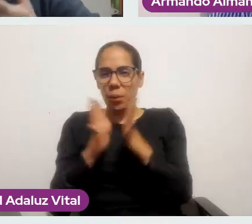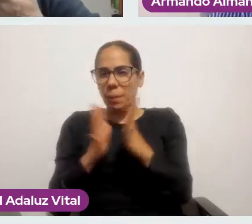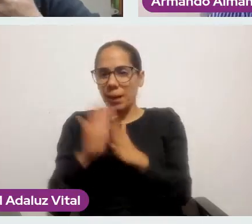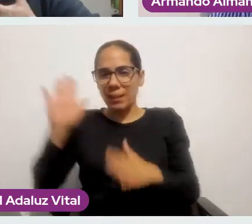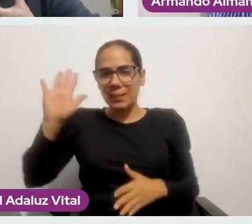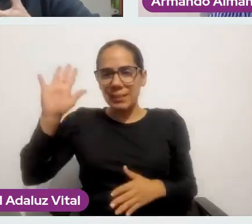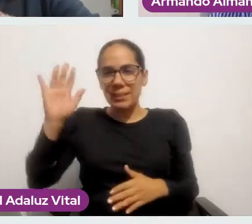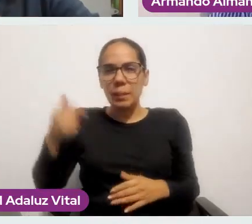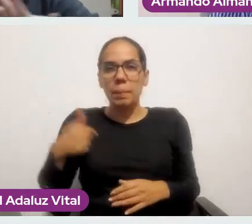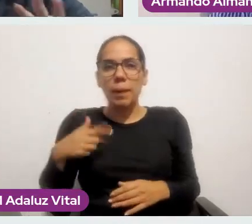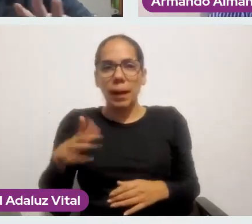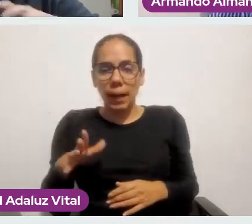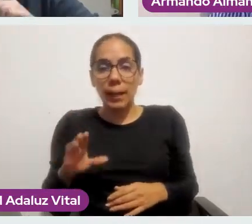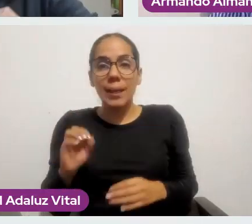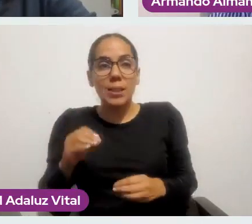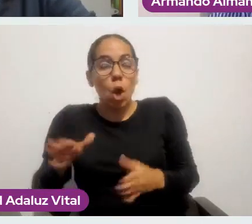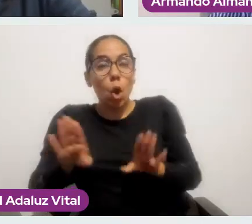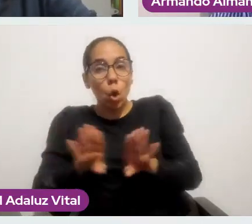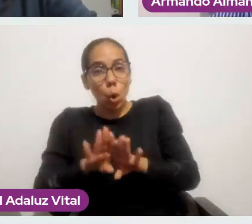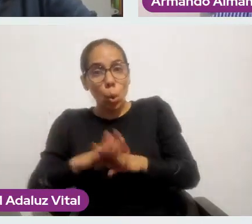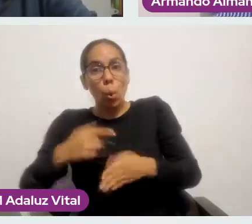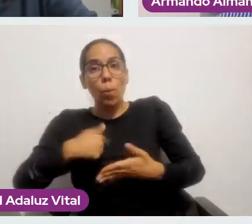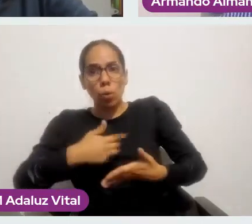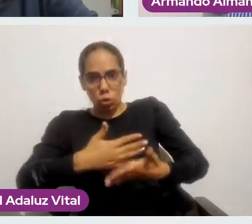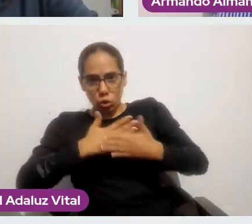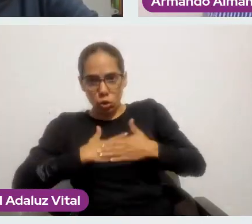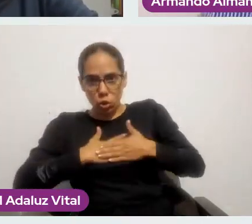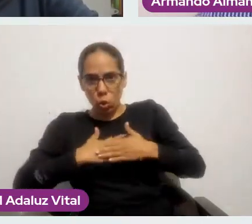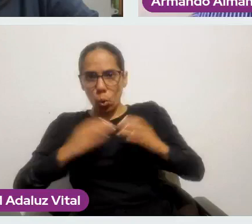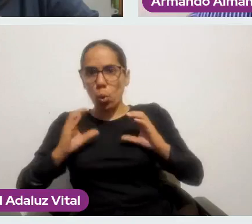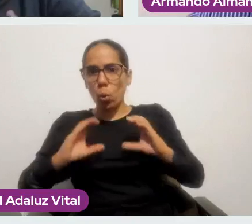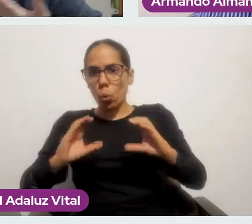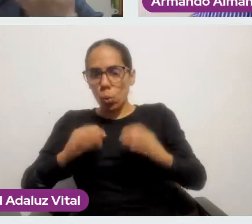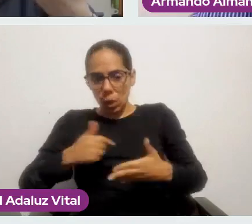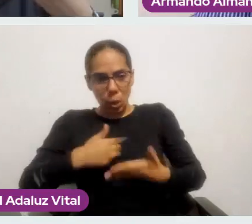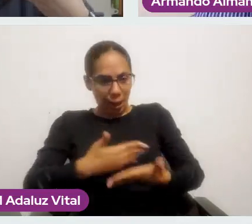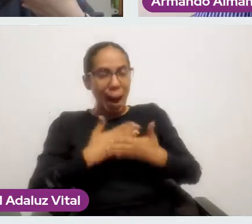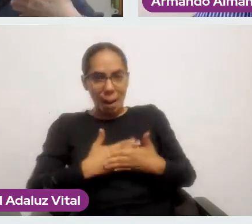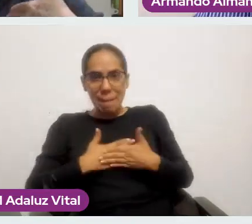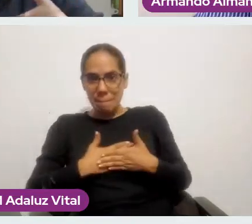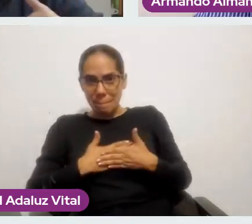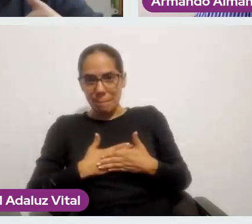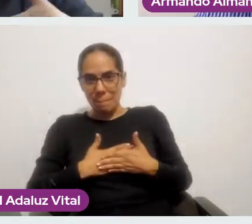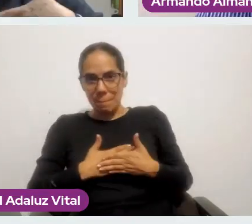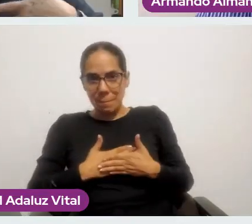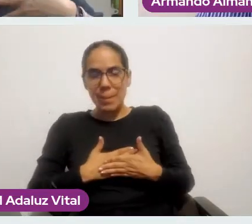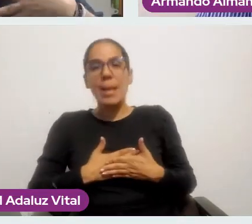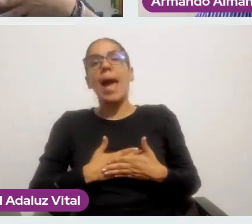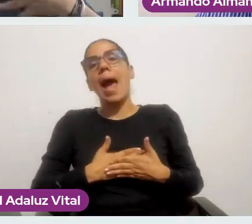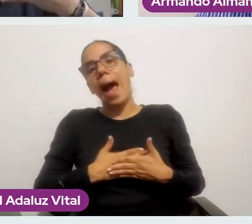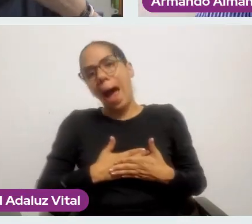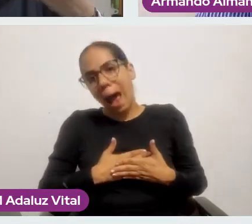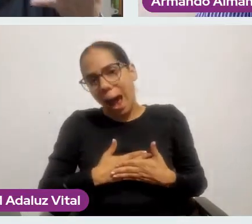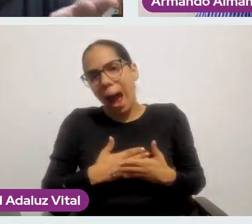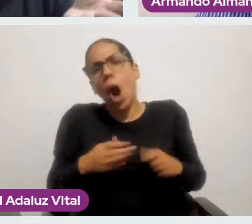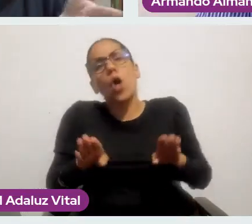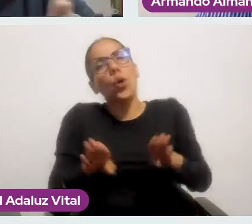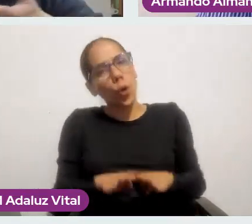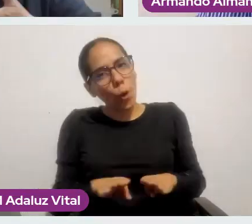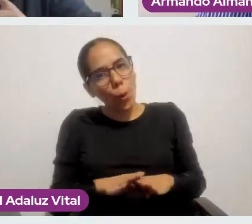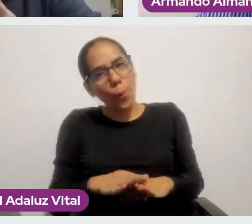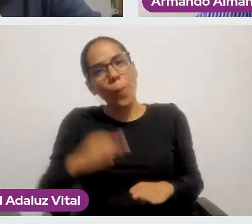el autocuidado, ¿no? En principio. Y esto es, bueno, pues dedicarnos tiempo a nosotros mismos, ¿no? Practicar a lo mejor